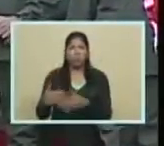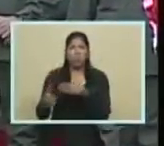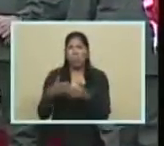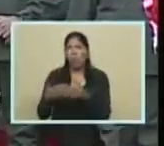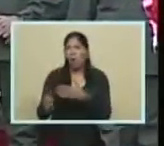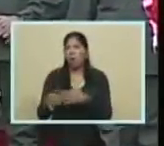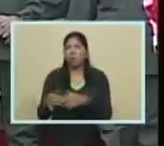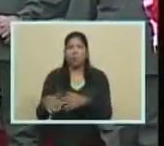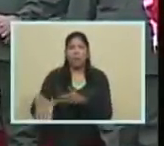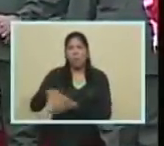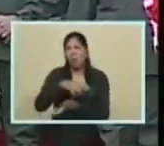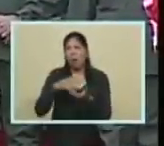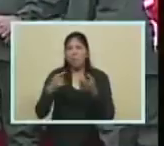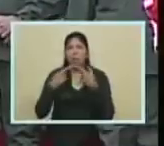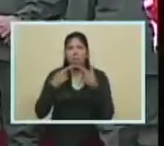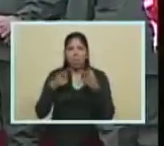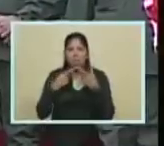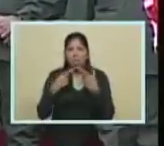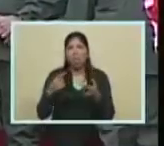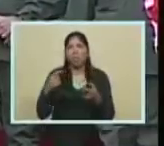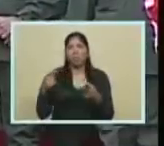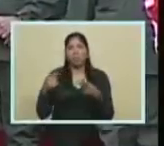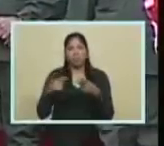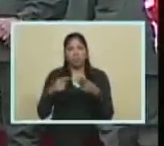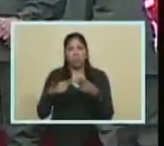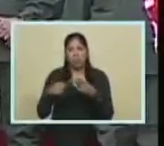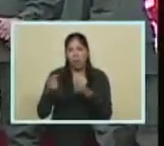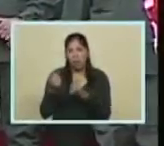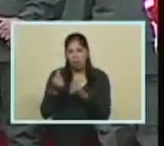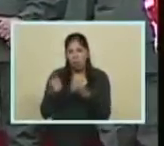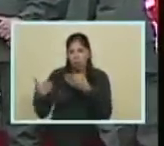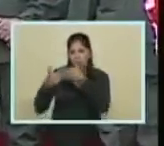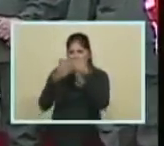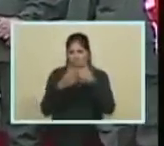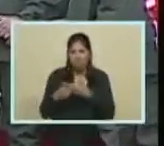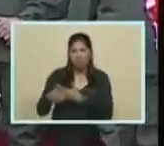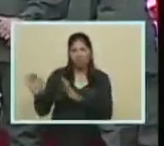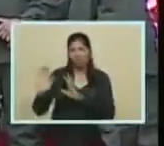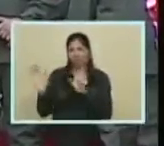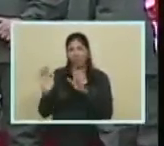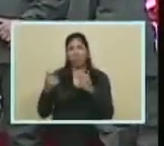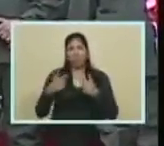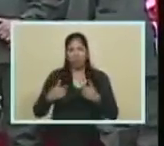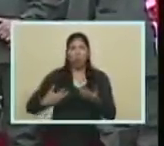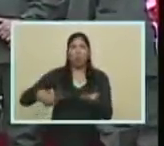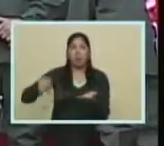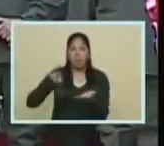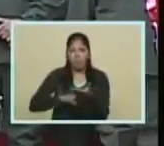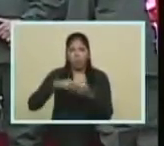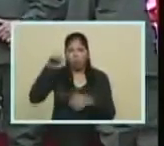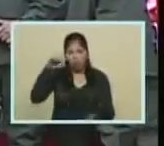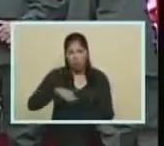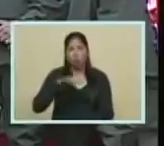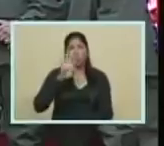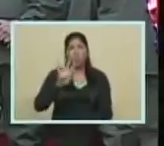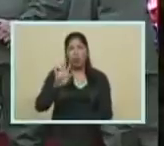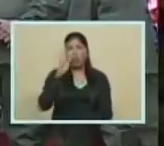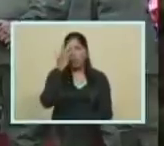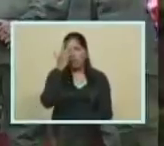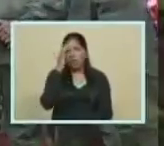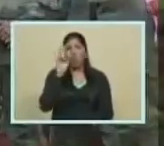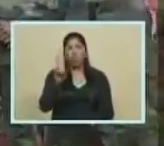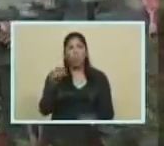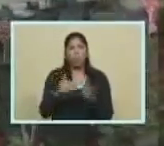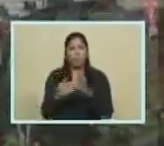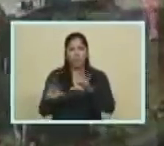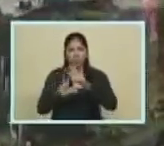mediática. Y lo digo hoy, 4 de febrero del 2018, no podrán derrotarnos de ninguna